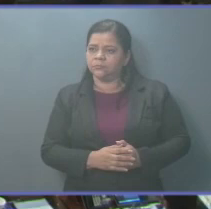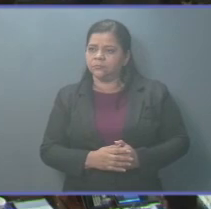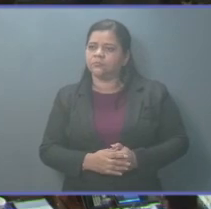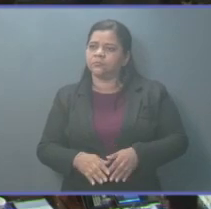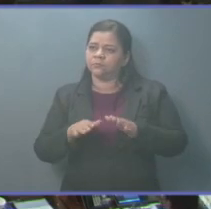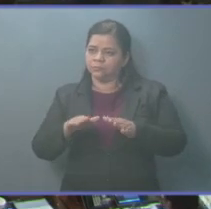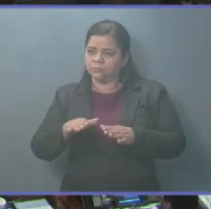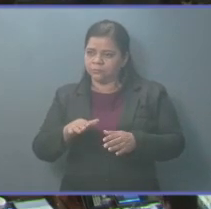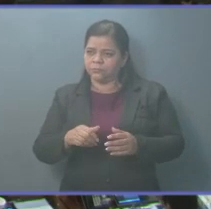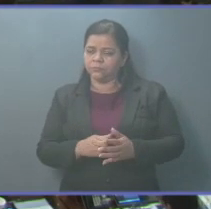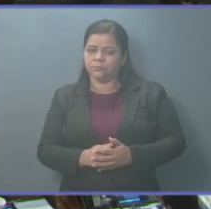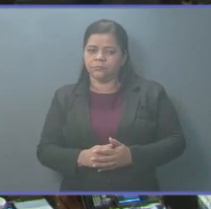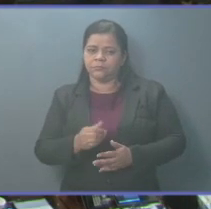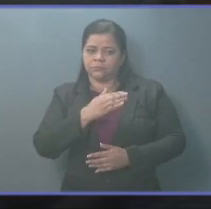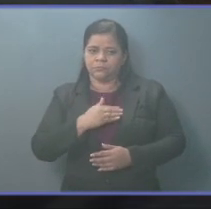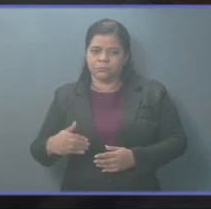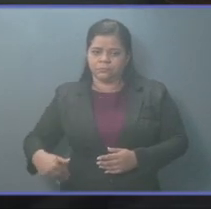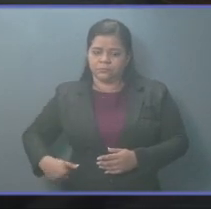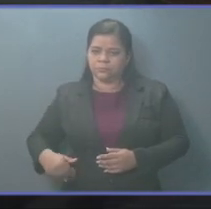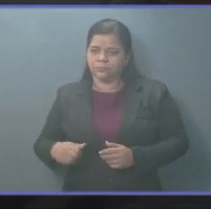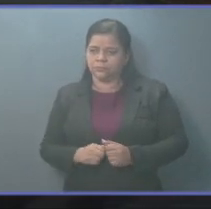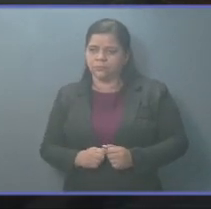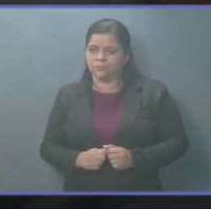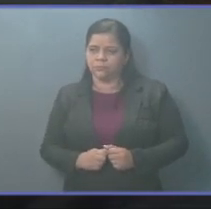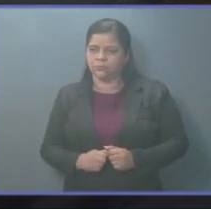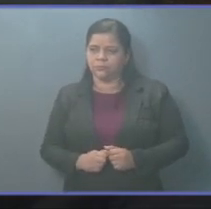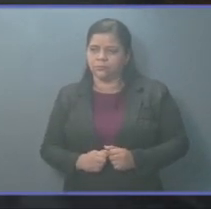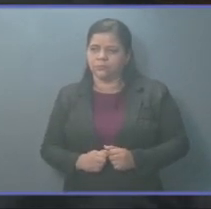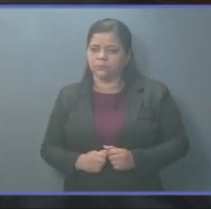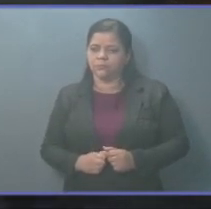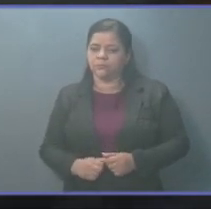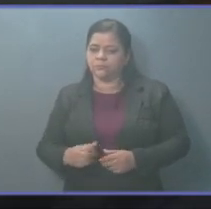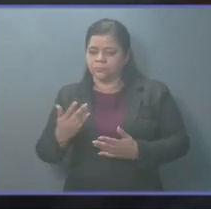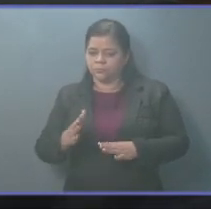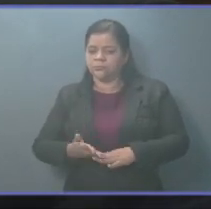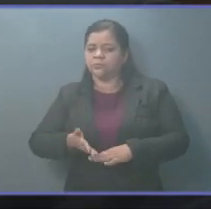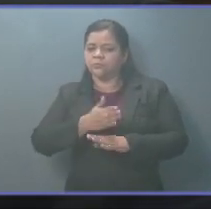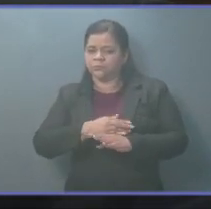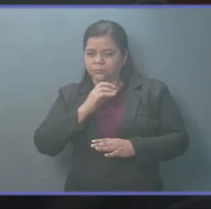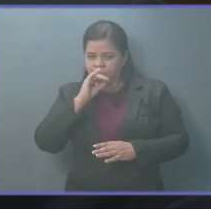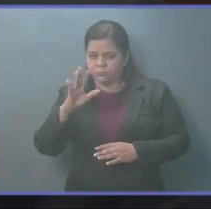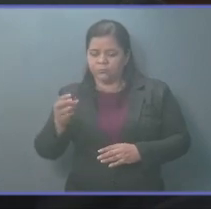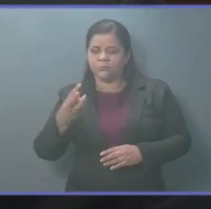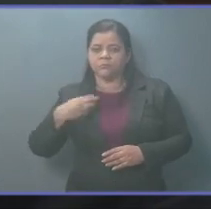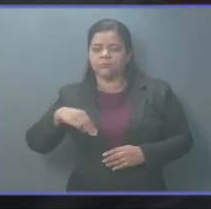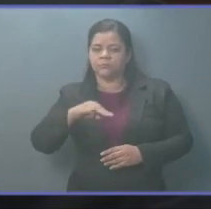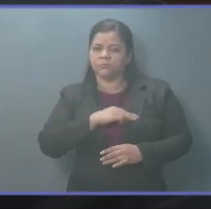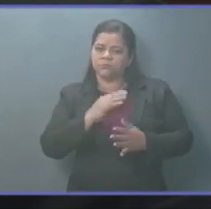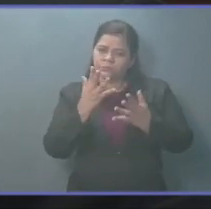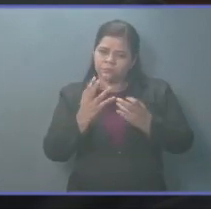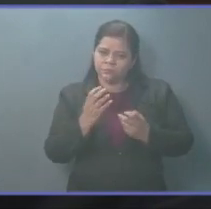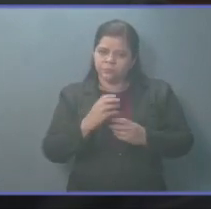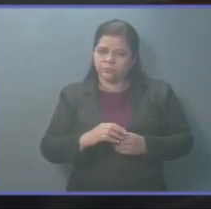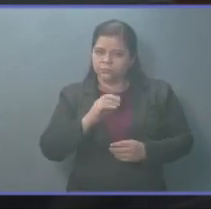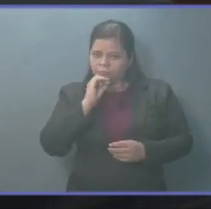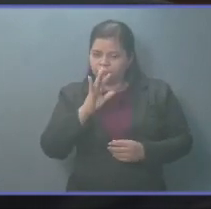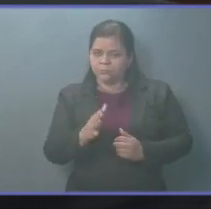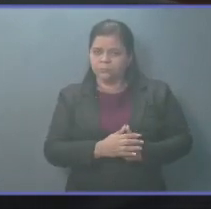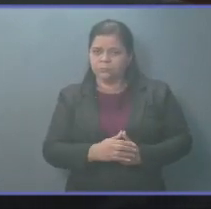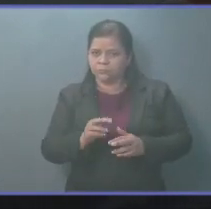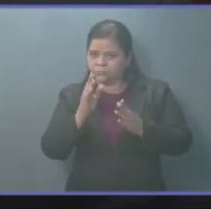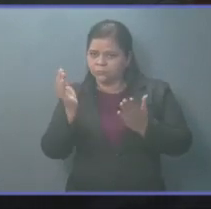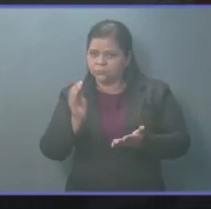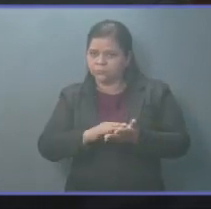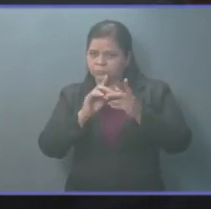Muchas gracias, señor presidente en funciones. Dicho eso, señor ministro, le quiero formular la siguiente